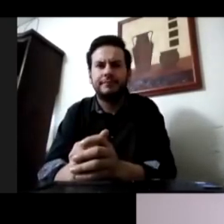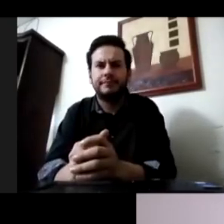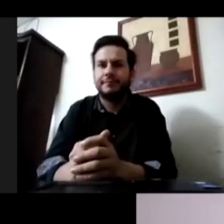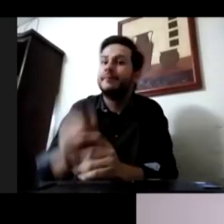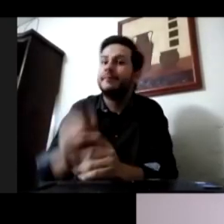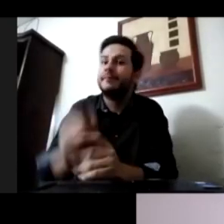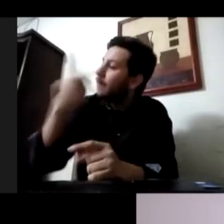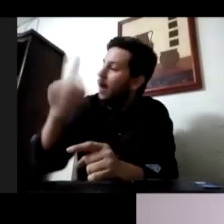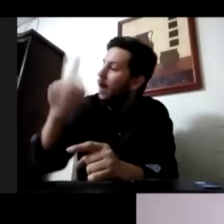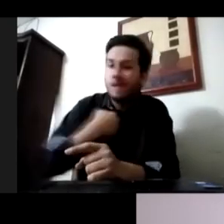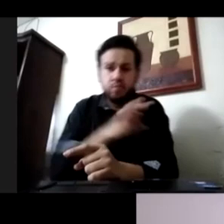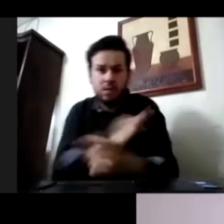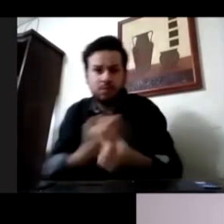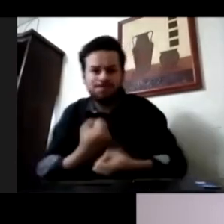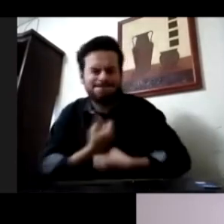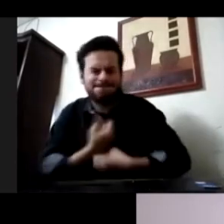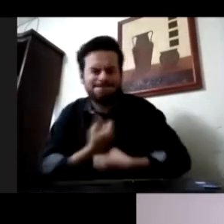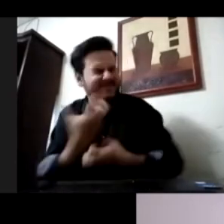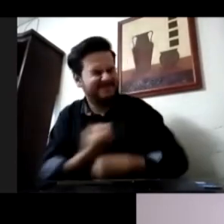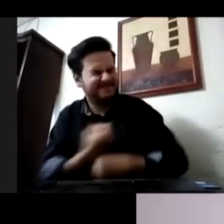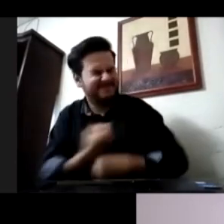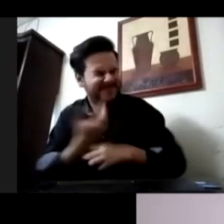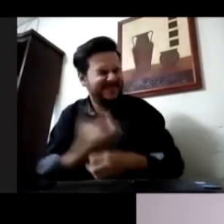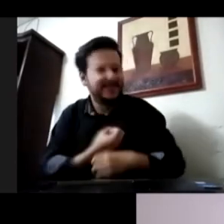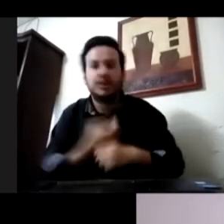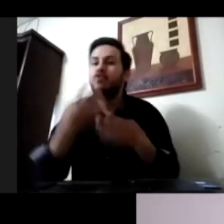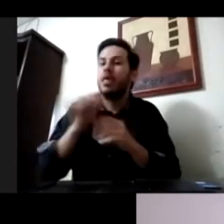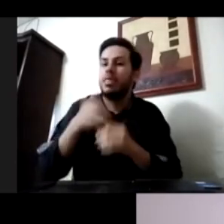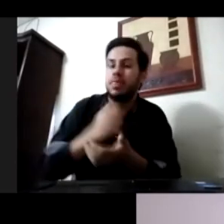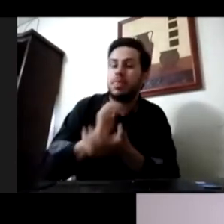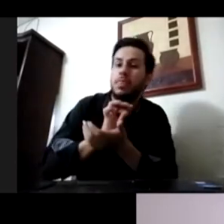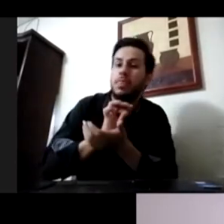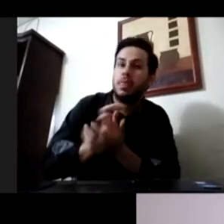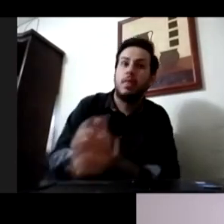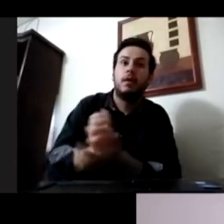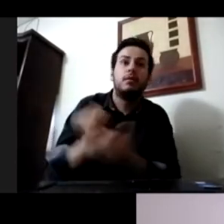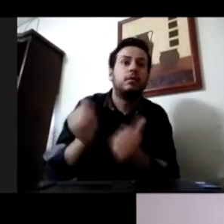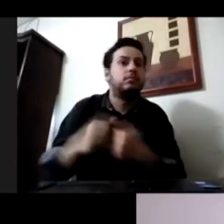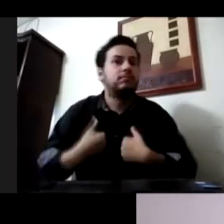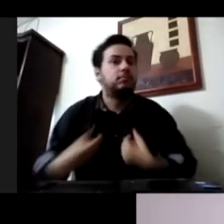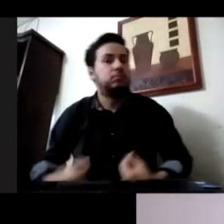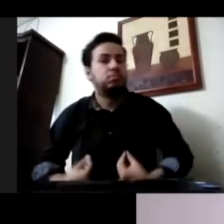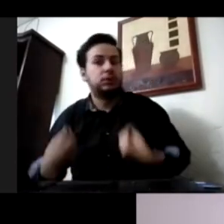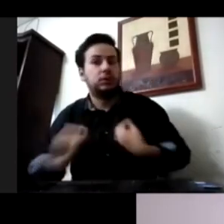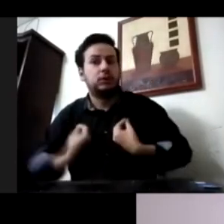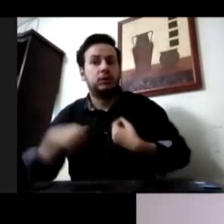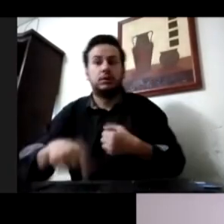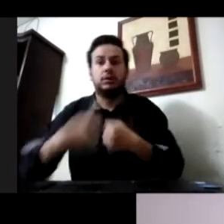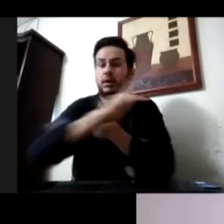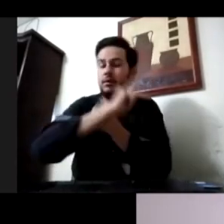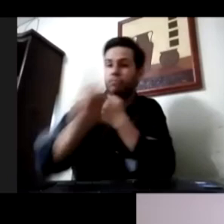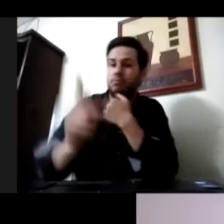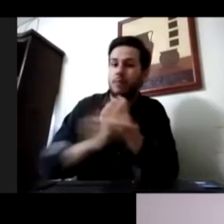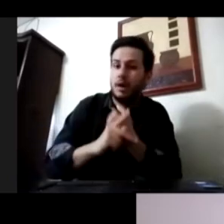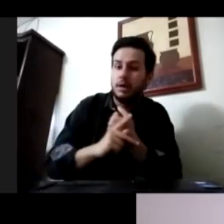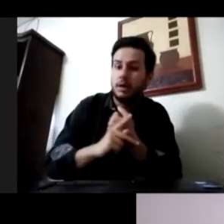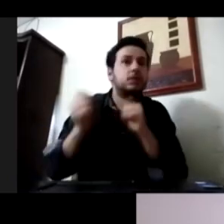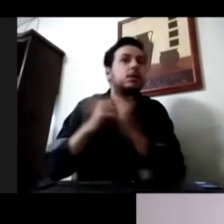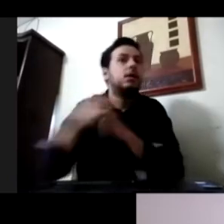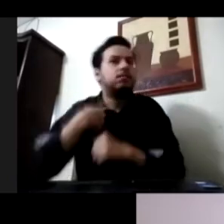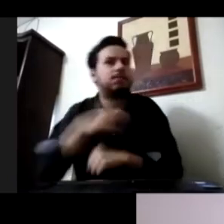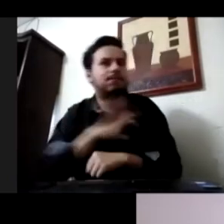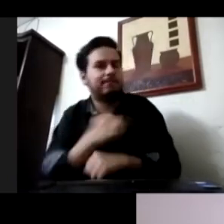expresar la radical discriminación con la que vivimos en este país. La discriminación en un sentido